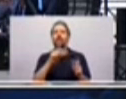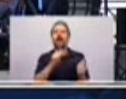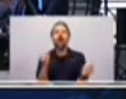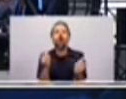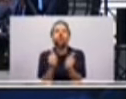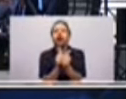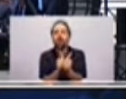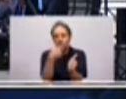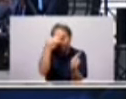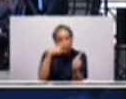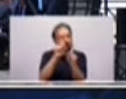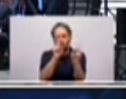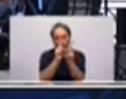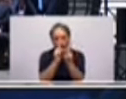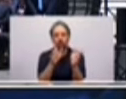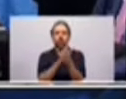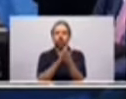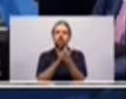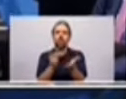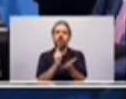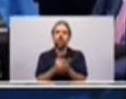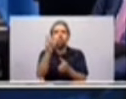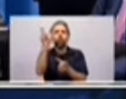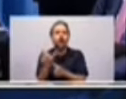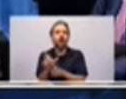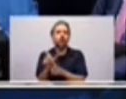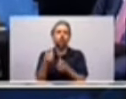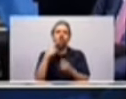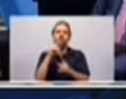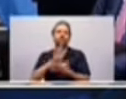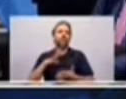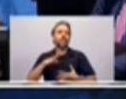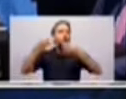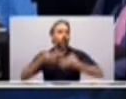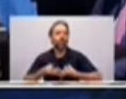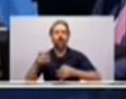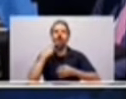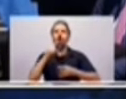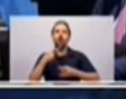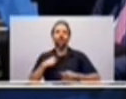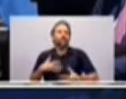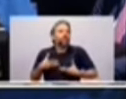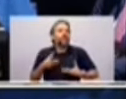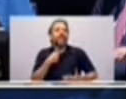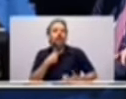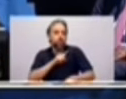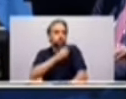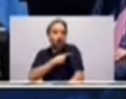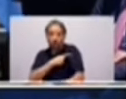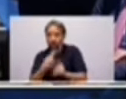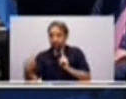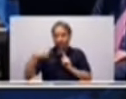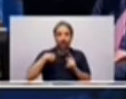de aquí al 24, por lo pronto, cuando sea el paro nacional, y hacia adelante, en febrero, en marzo, vamos a notar